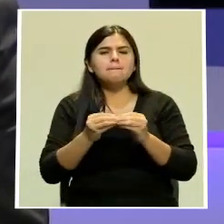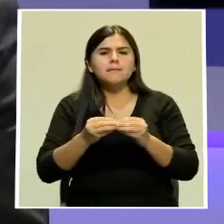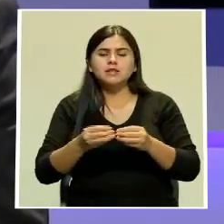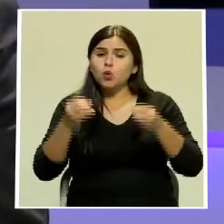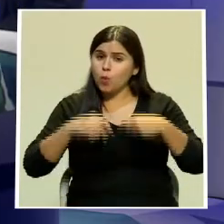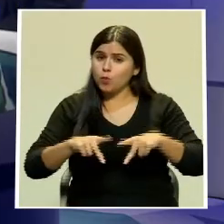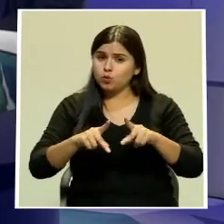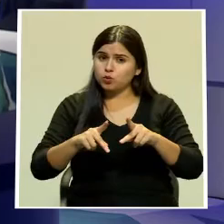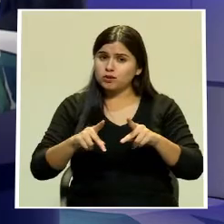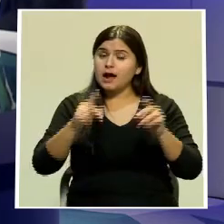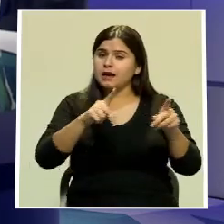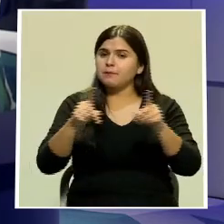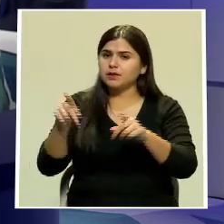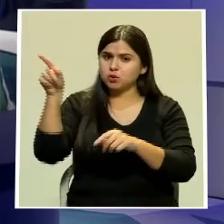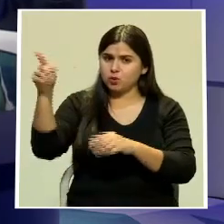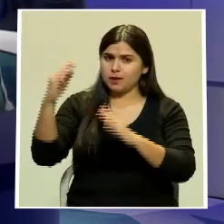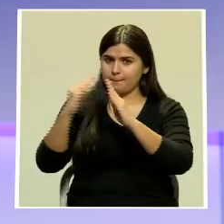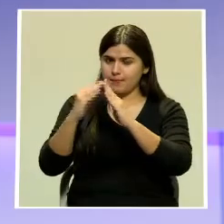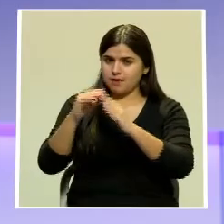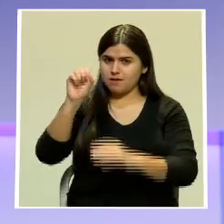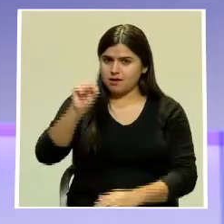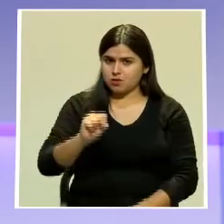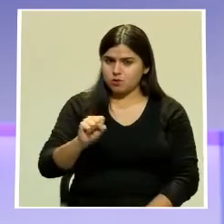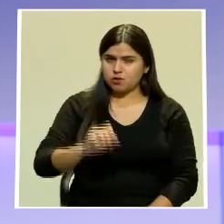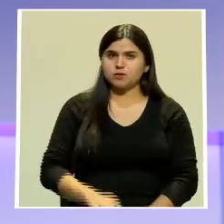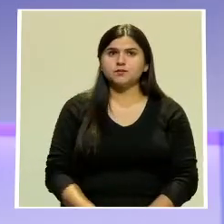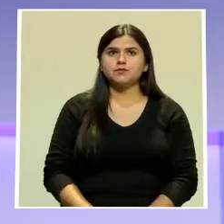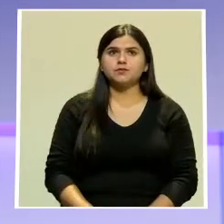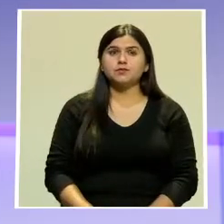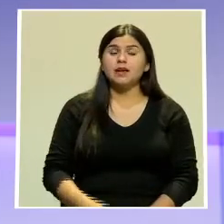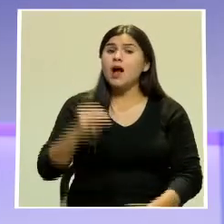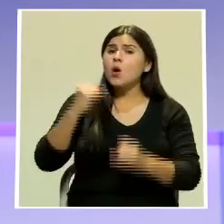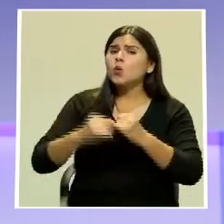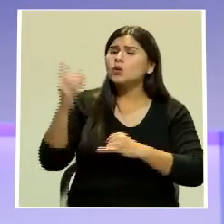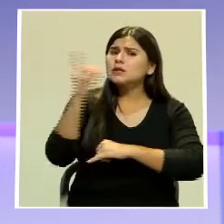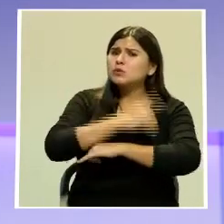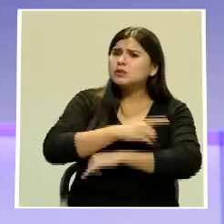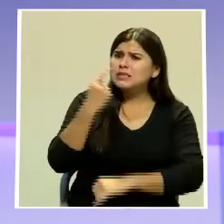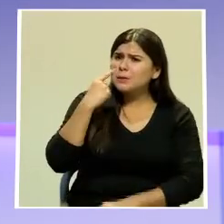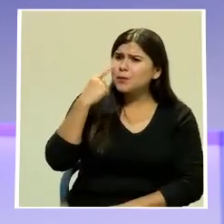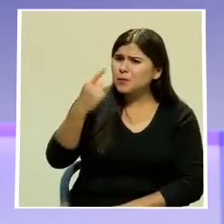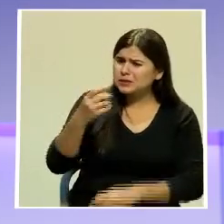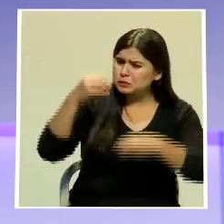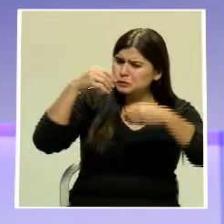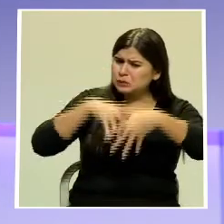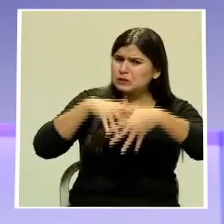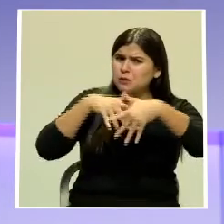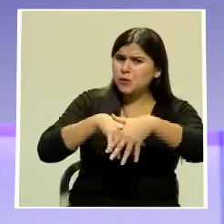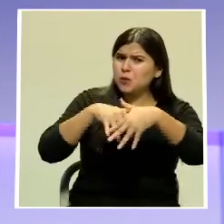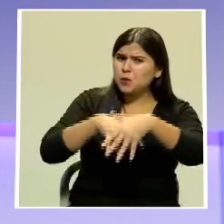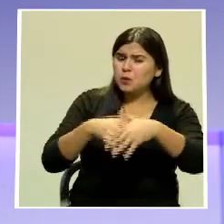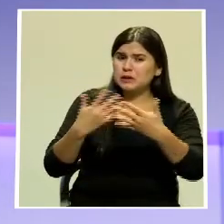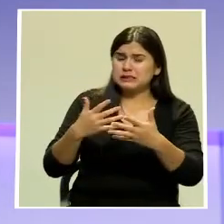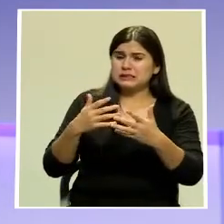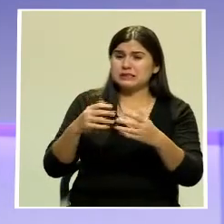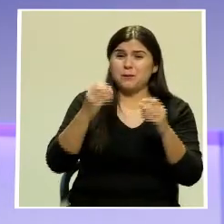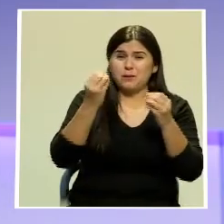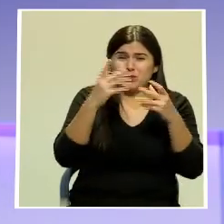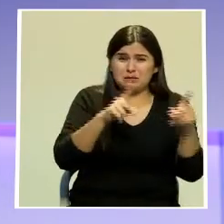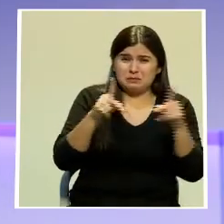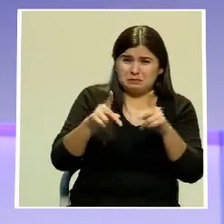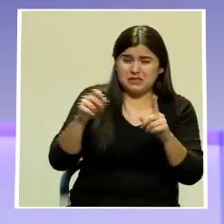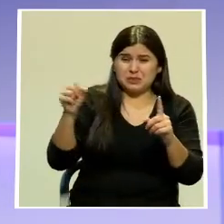Durante estos días hemos visto las protestas sociales con muchos matices, ¿verdad? Desde gente violenta